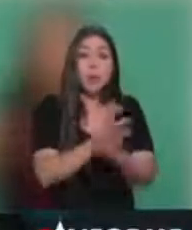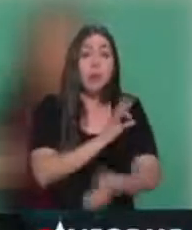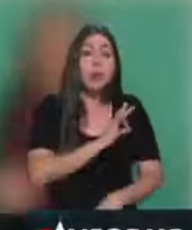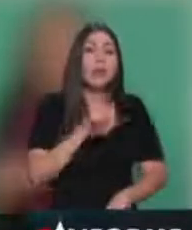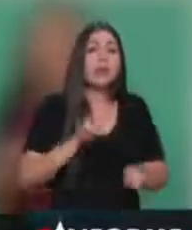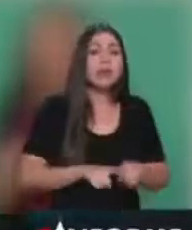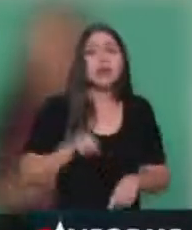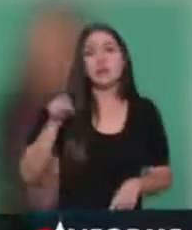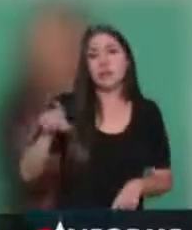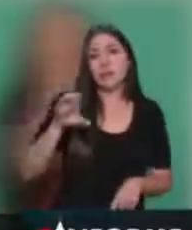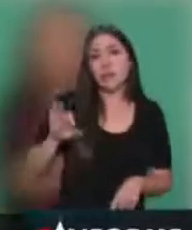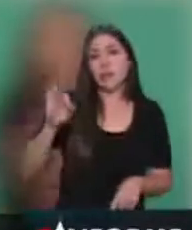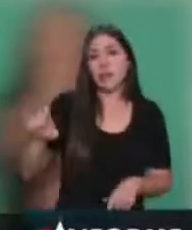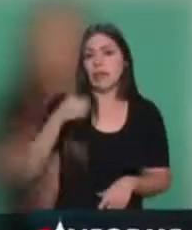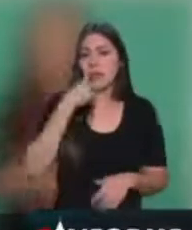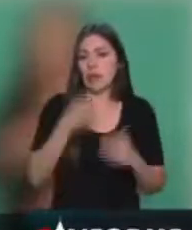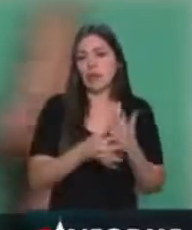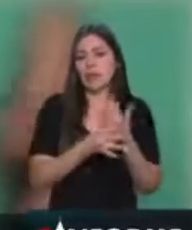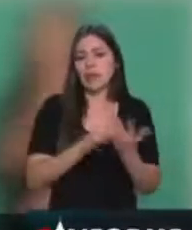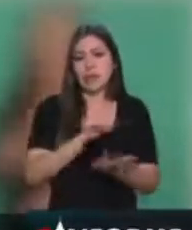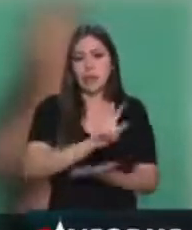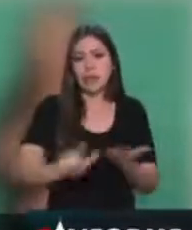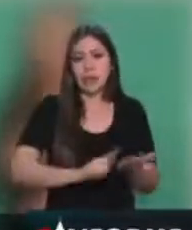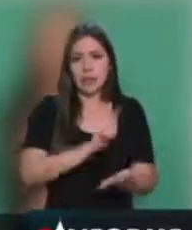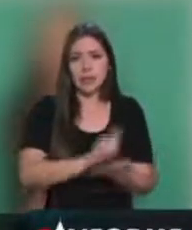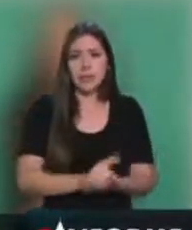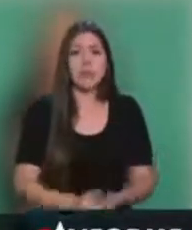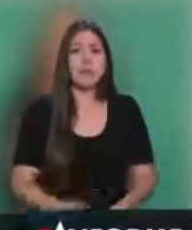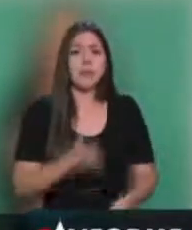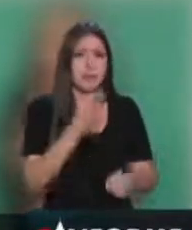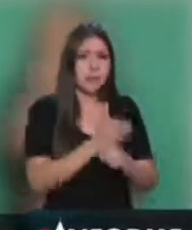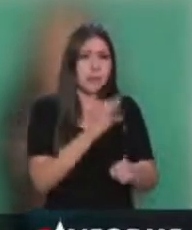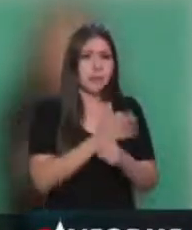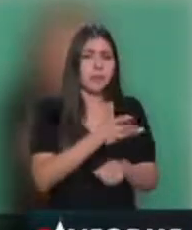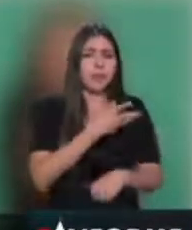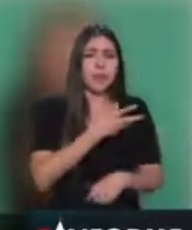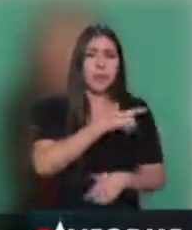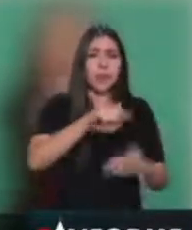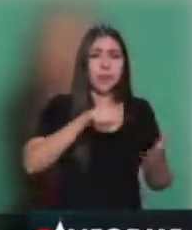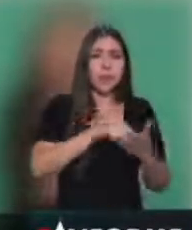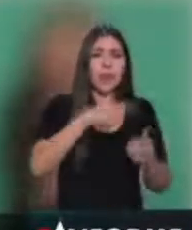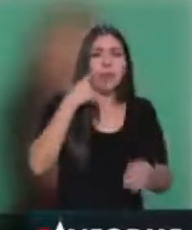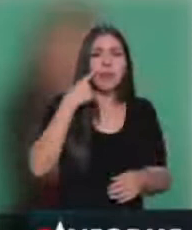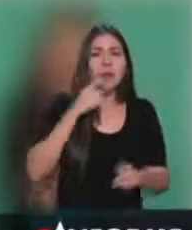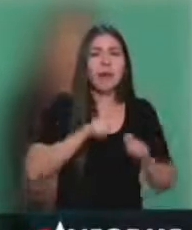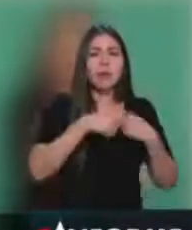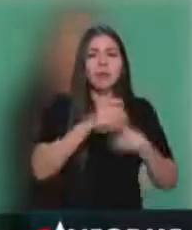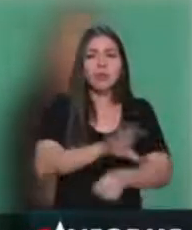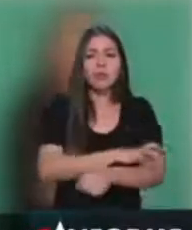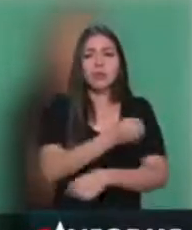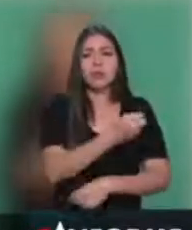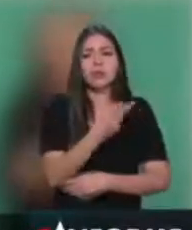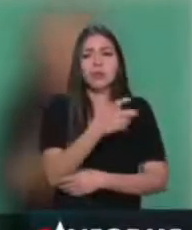registradas 239 centrales de autoabasto y de ellas hay